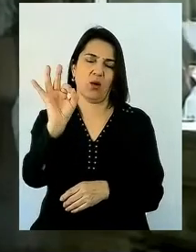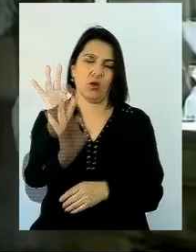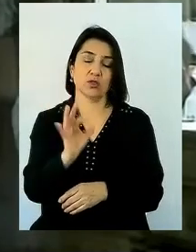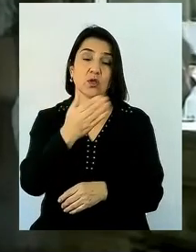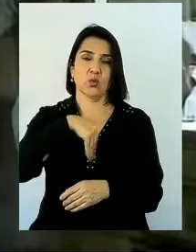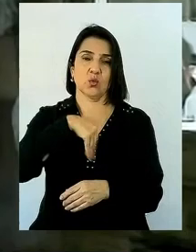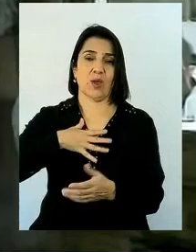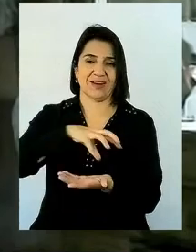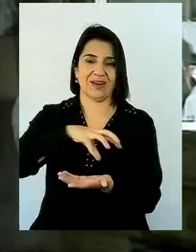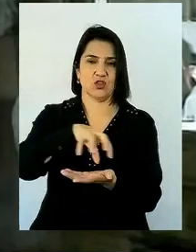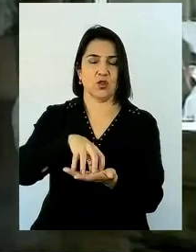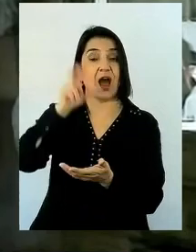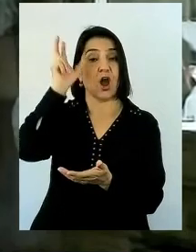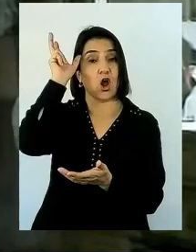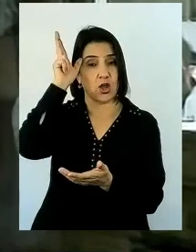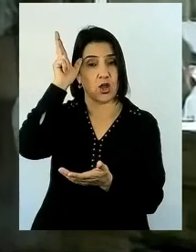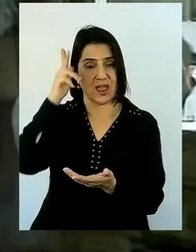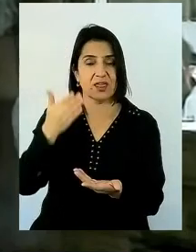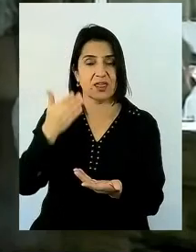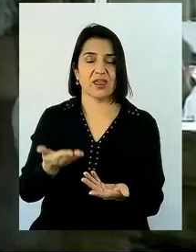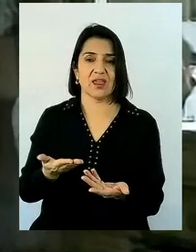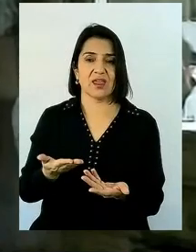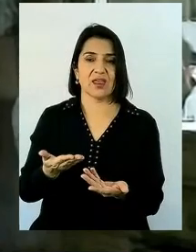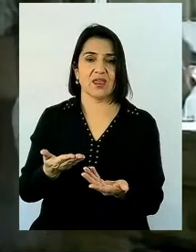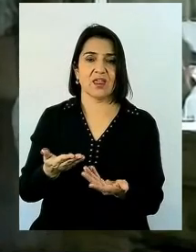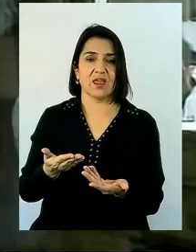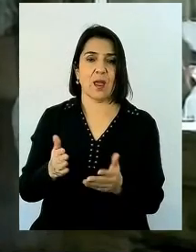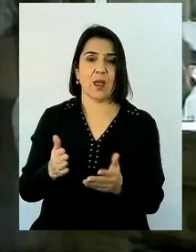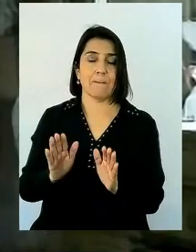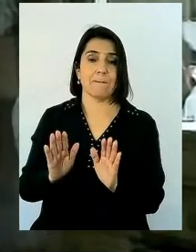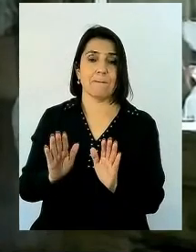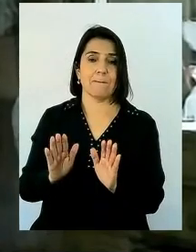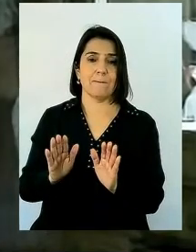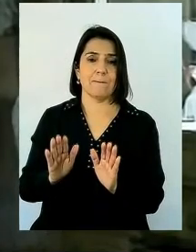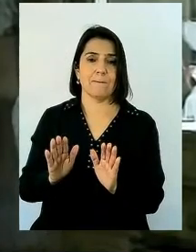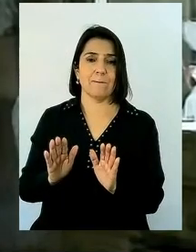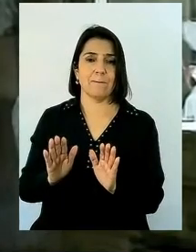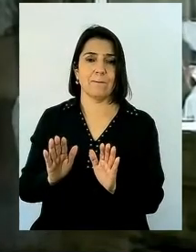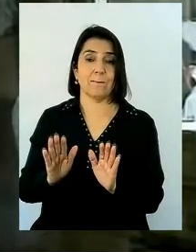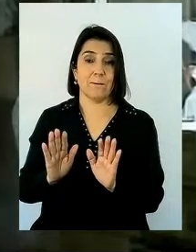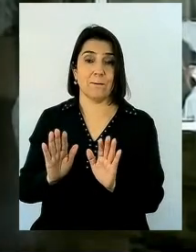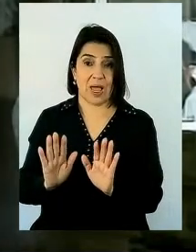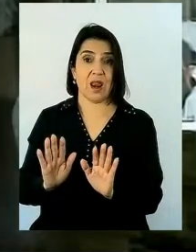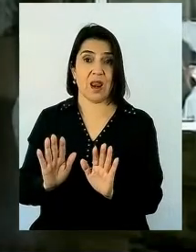está para el uso, más que